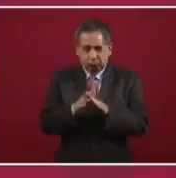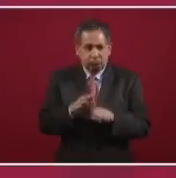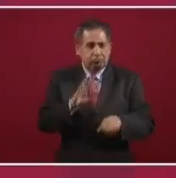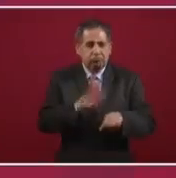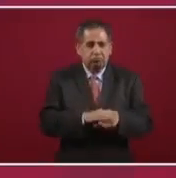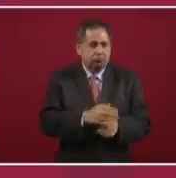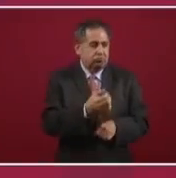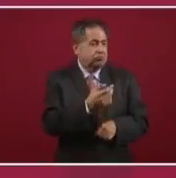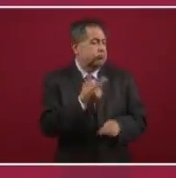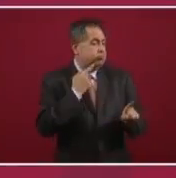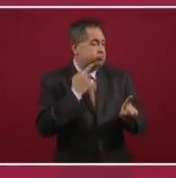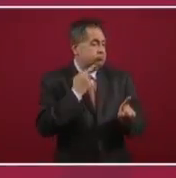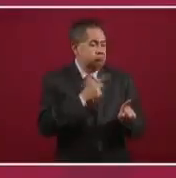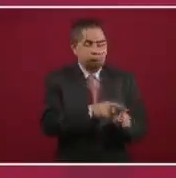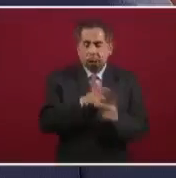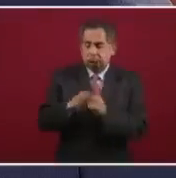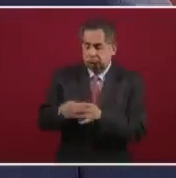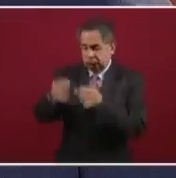eficacia política,